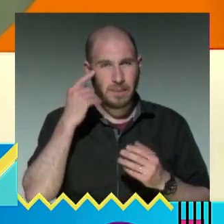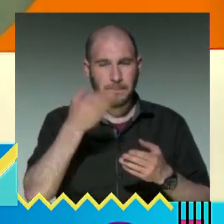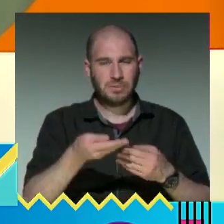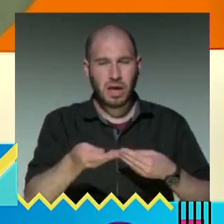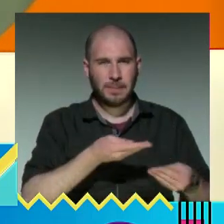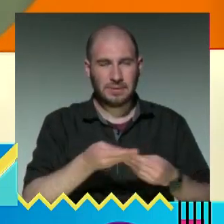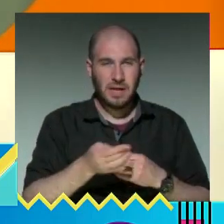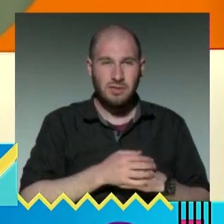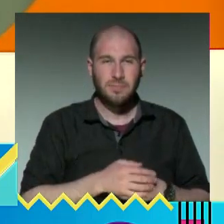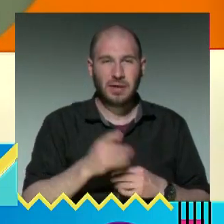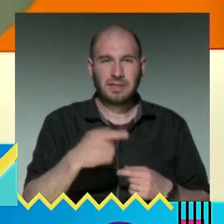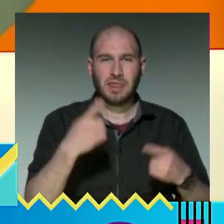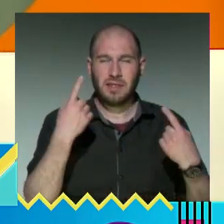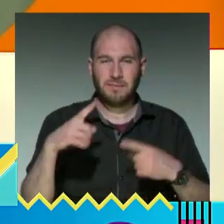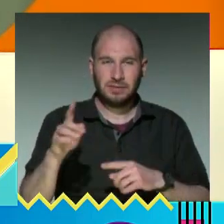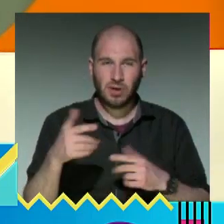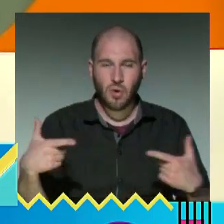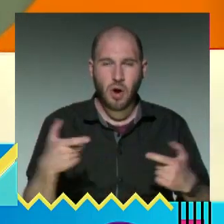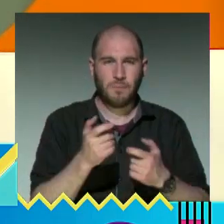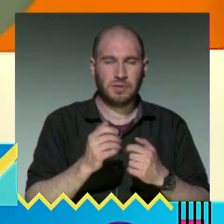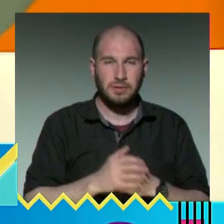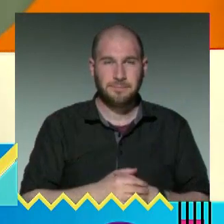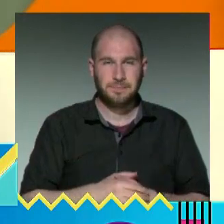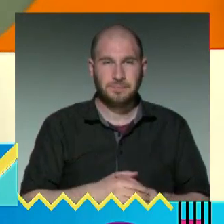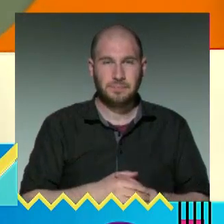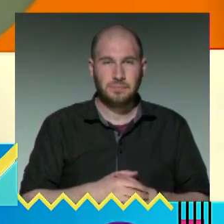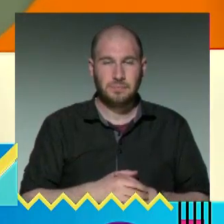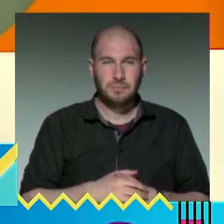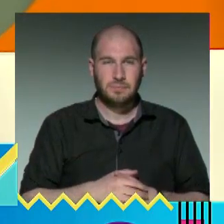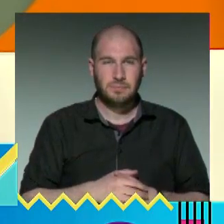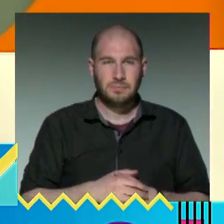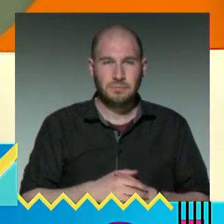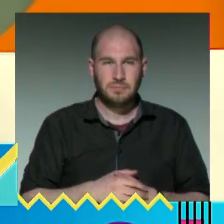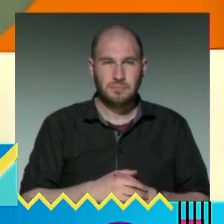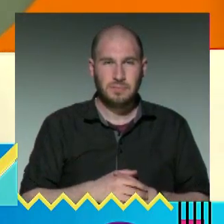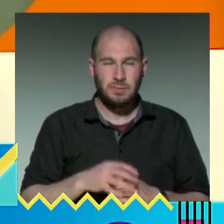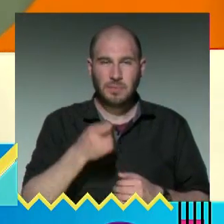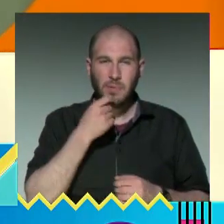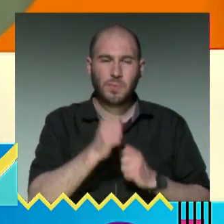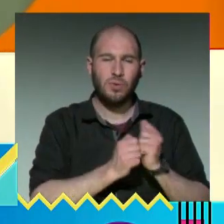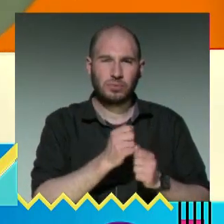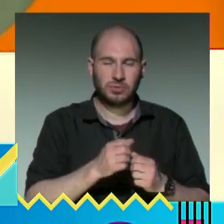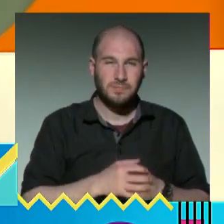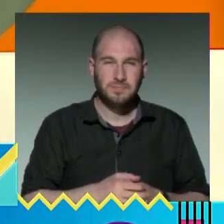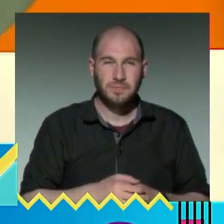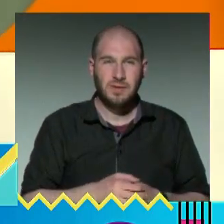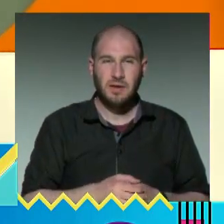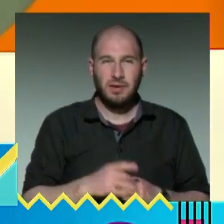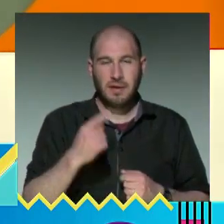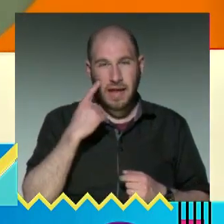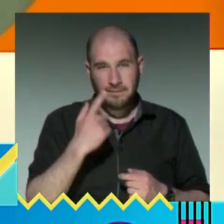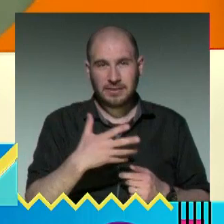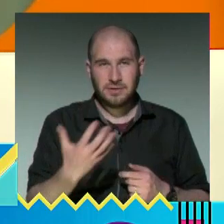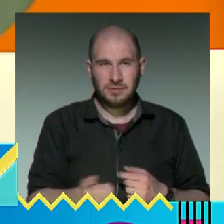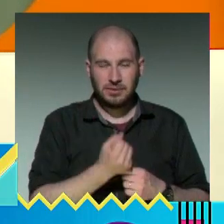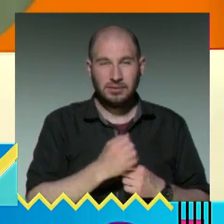empresario son absolutamente distintas u opuestas a las que puede tener un pequeño productor, entonces tratar de llegar